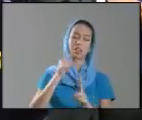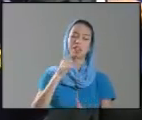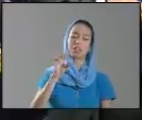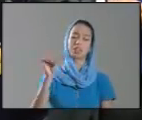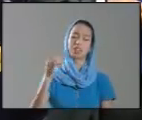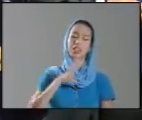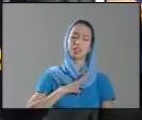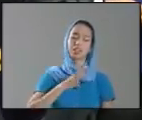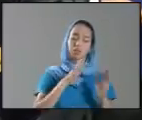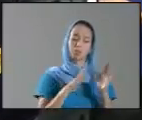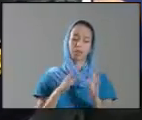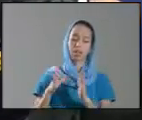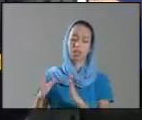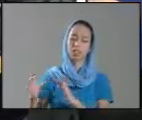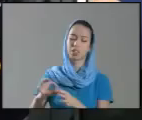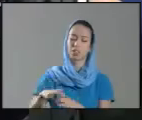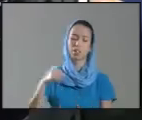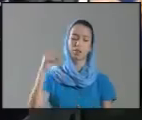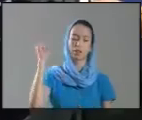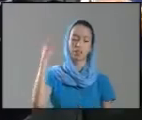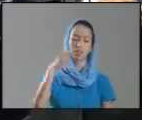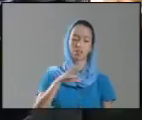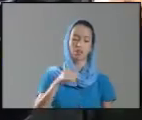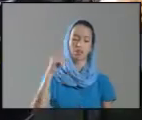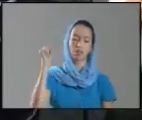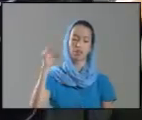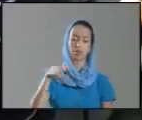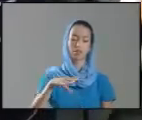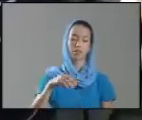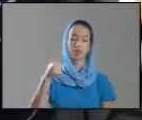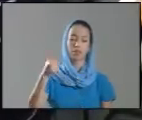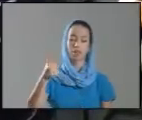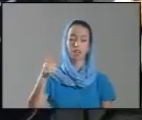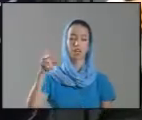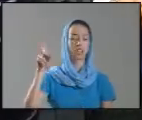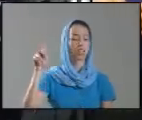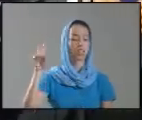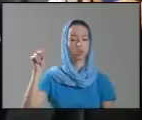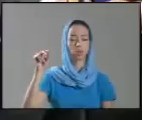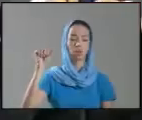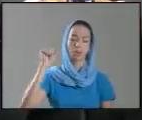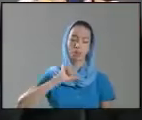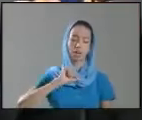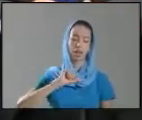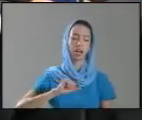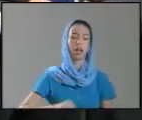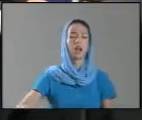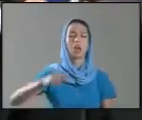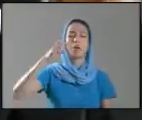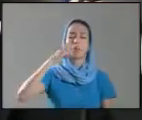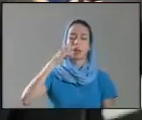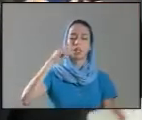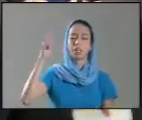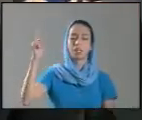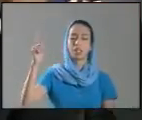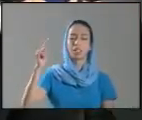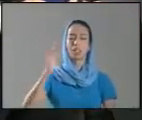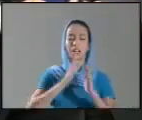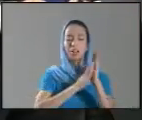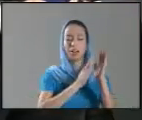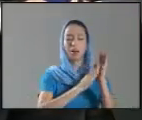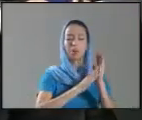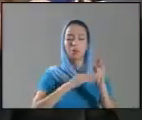tienes propósitos de bien. Tu palabra dice que tienes planes de bien y no de mal, Señor. Planes